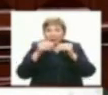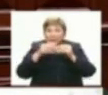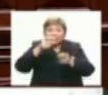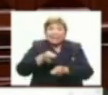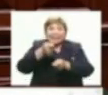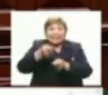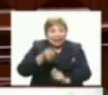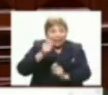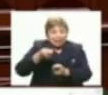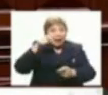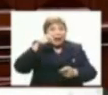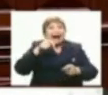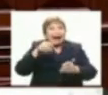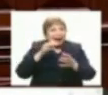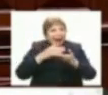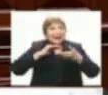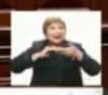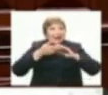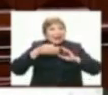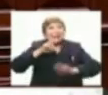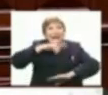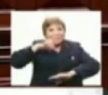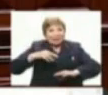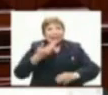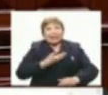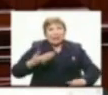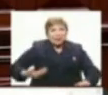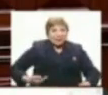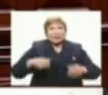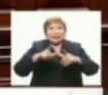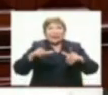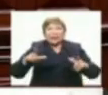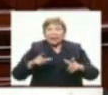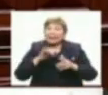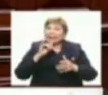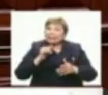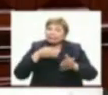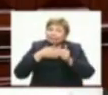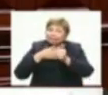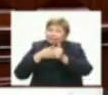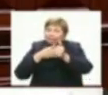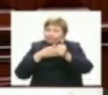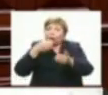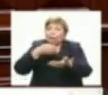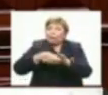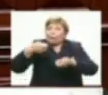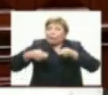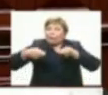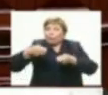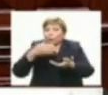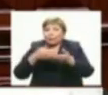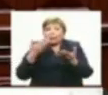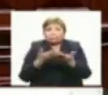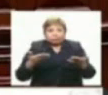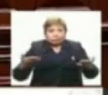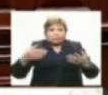Campo, con la participación de los gobiernos regionales y los gobiernos locales. Direccionaremos fondos públicos para darles